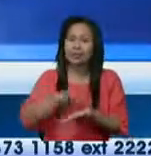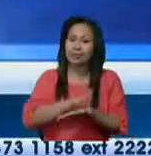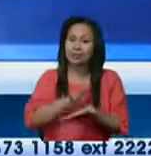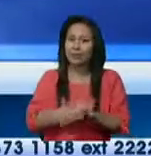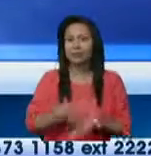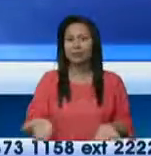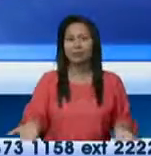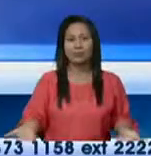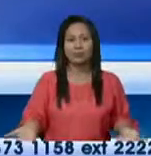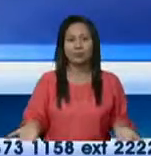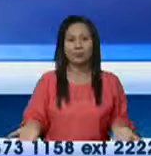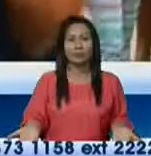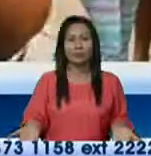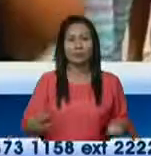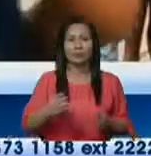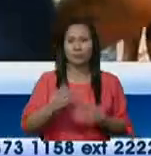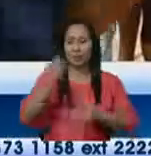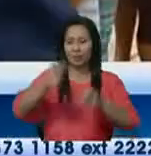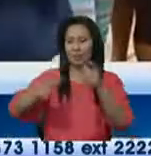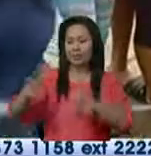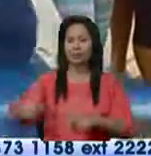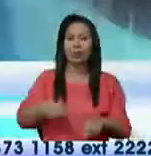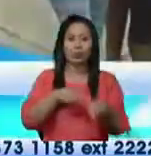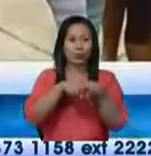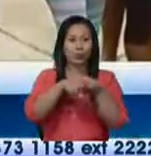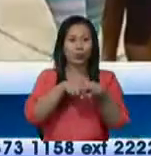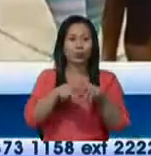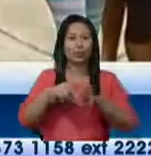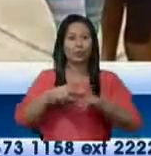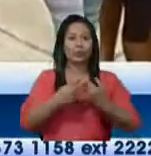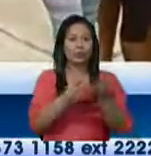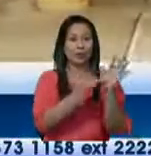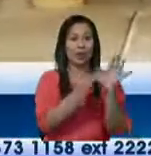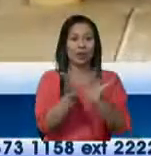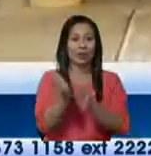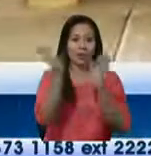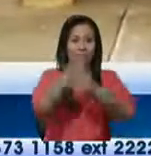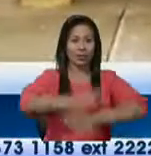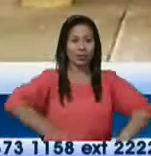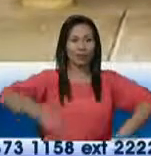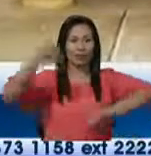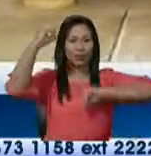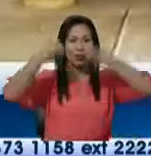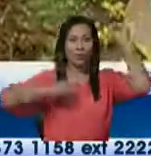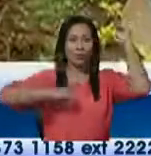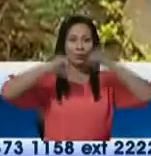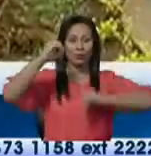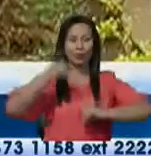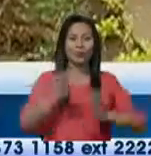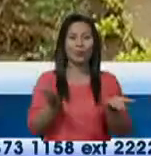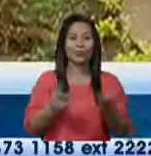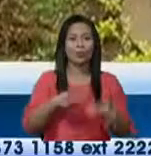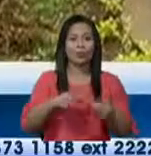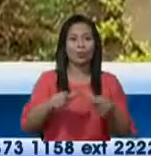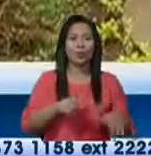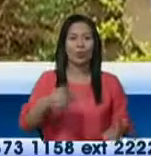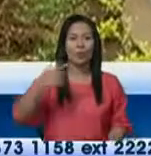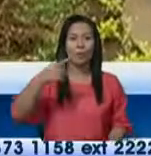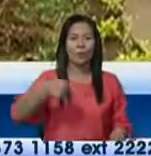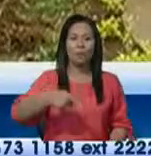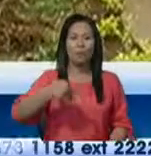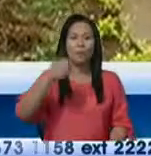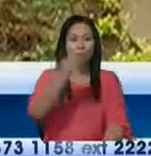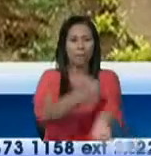los vecinos. El concurso comenzó en abril y culmina en octubre. En el sector conocido como Portón de